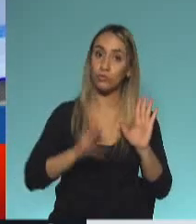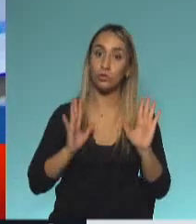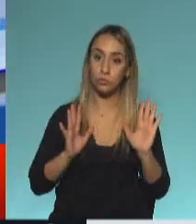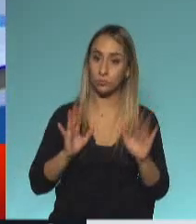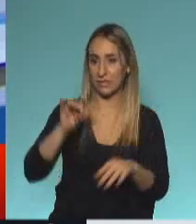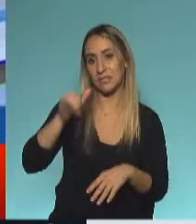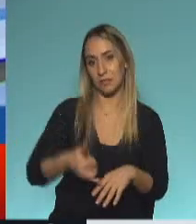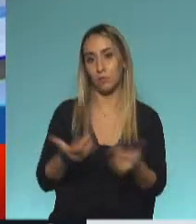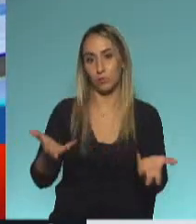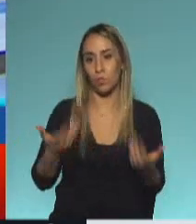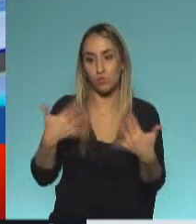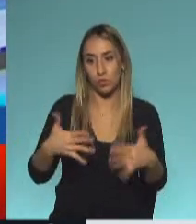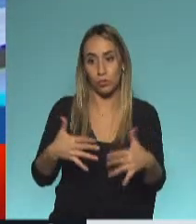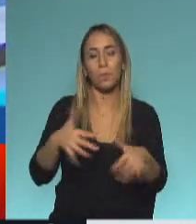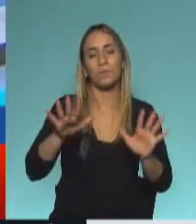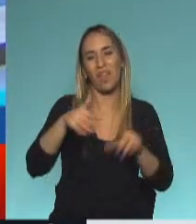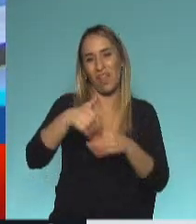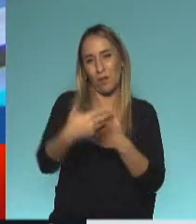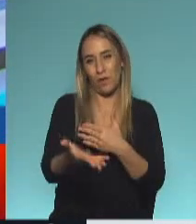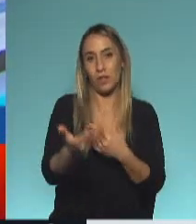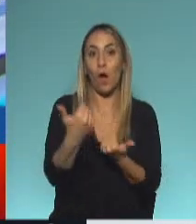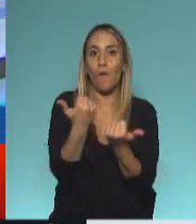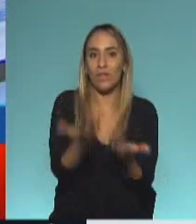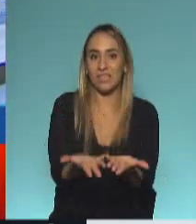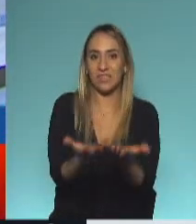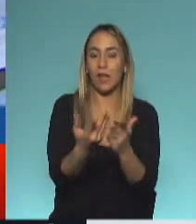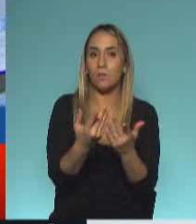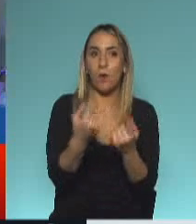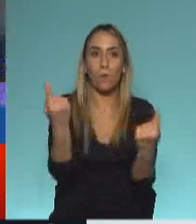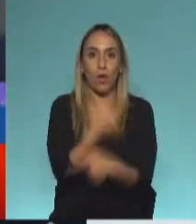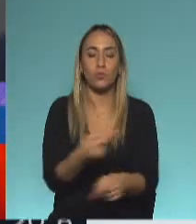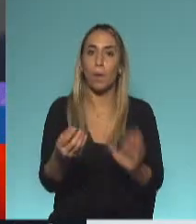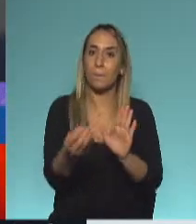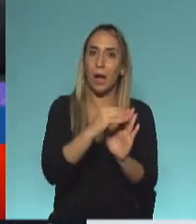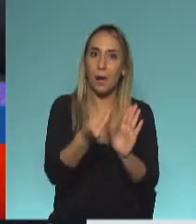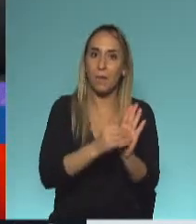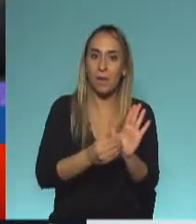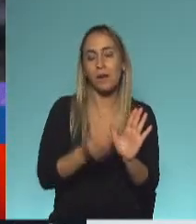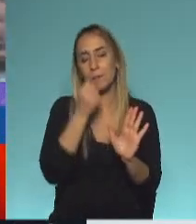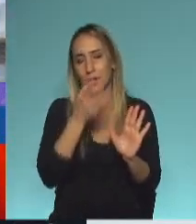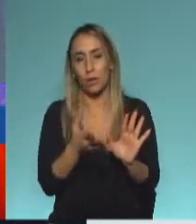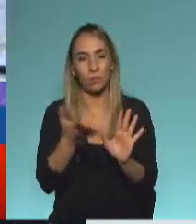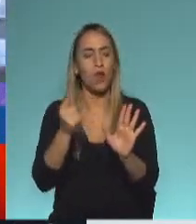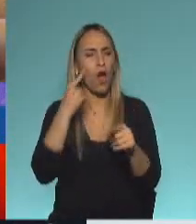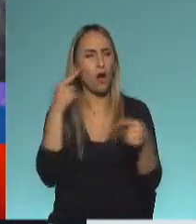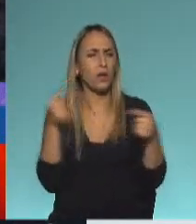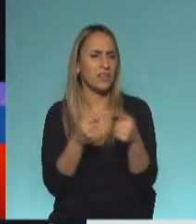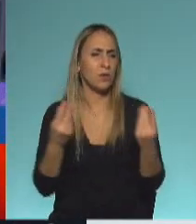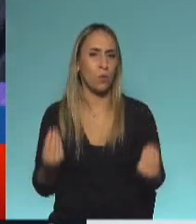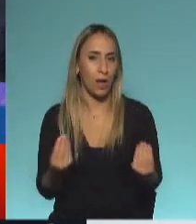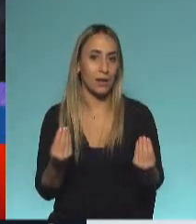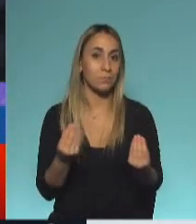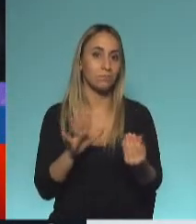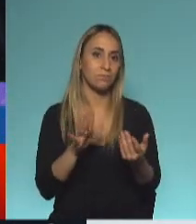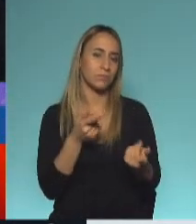por supuesto en cuanto a esa más oferta de productos mejor bueno pues la idea de esto lo vemos en pantalla poder negociar